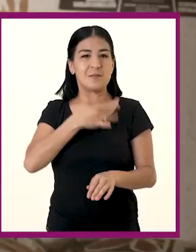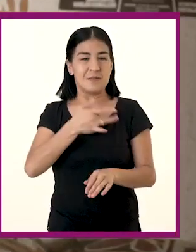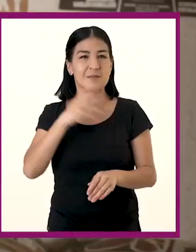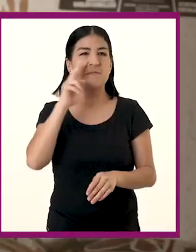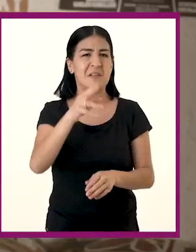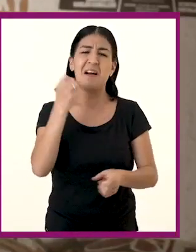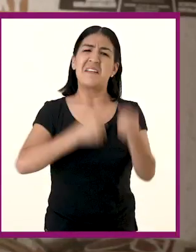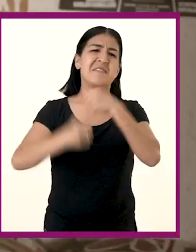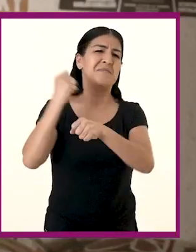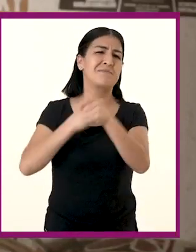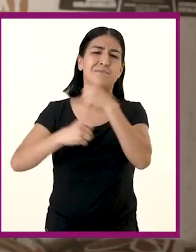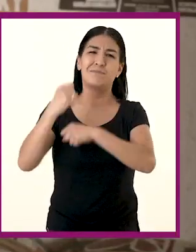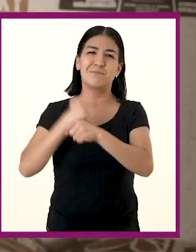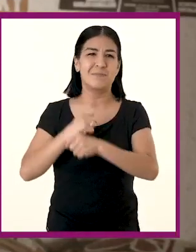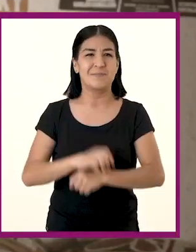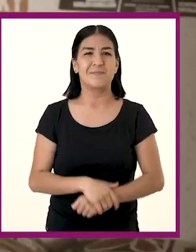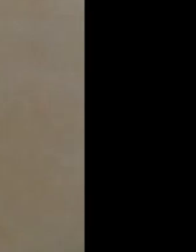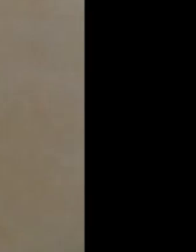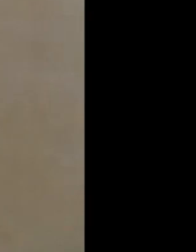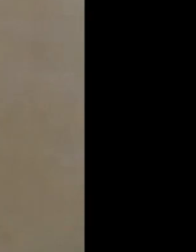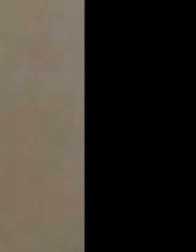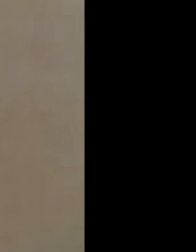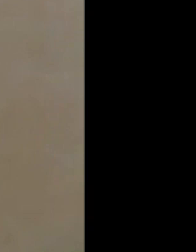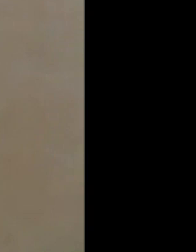y en otras facetas, ya tiene mucho tiempo.